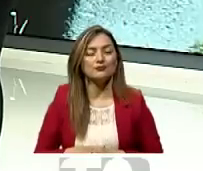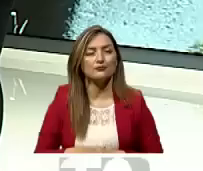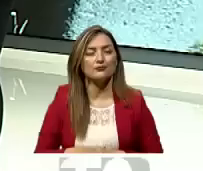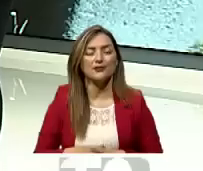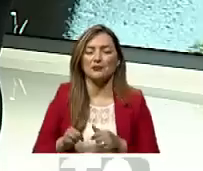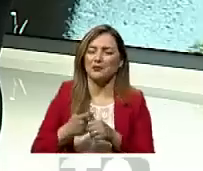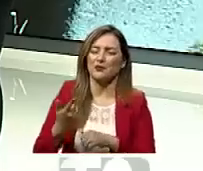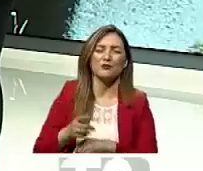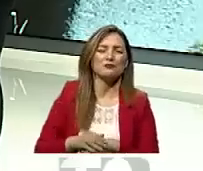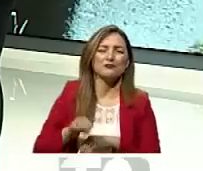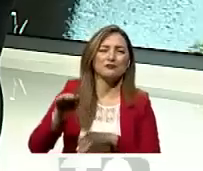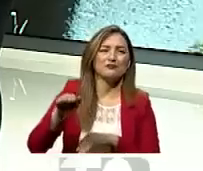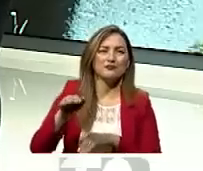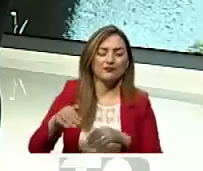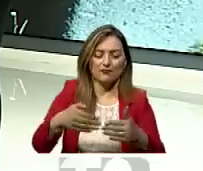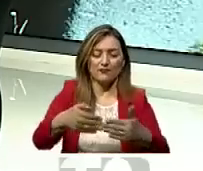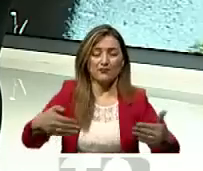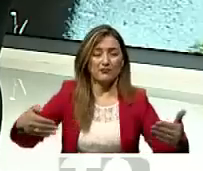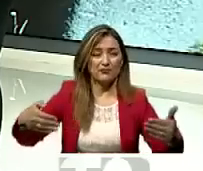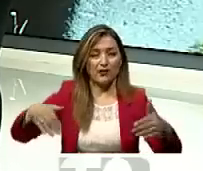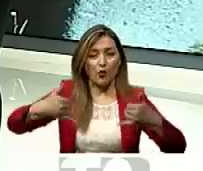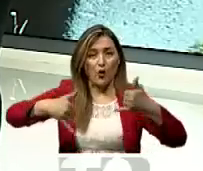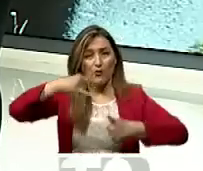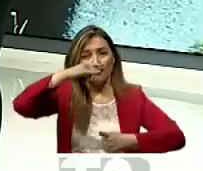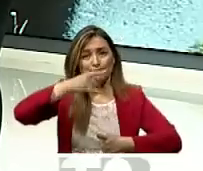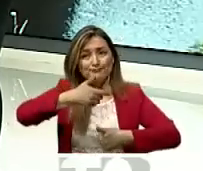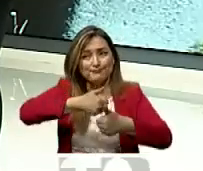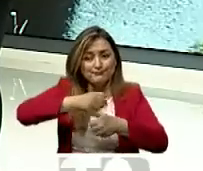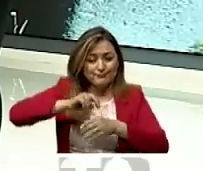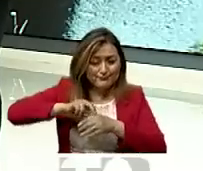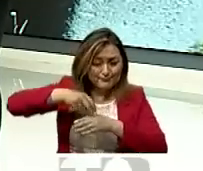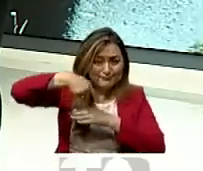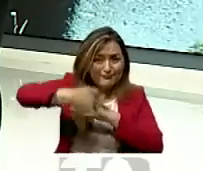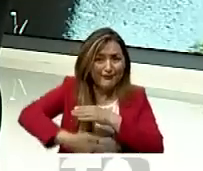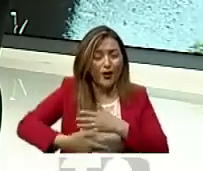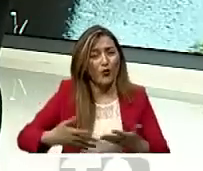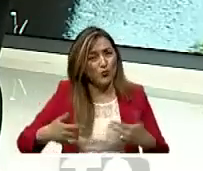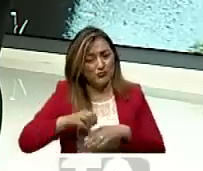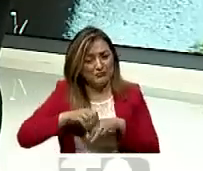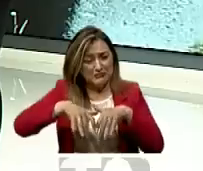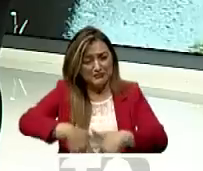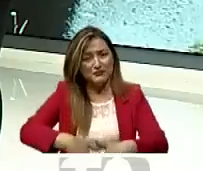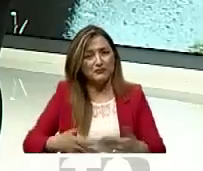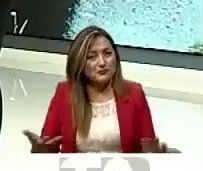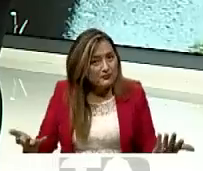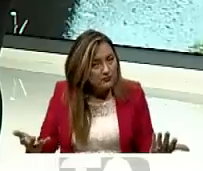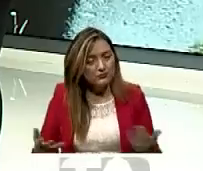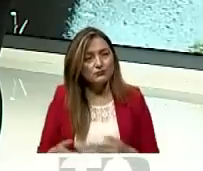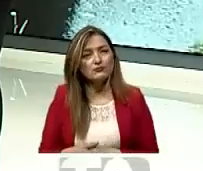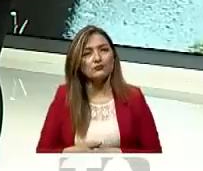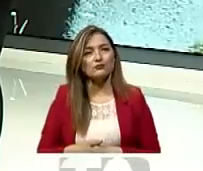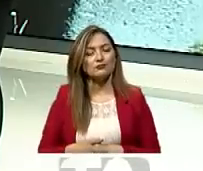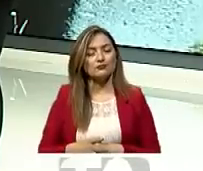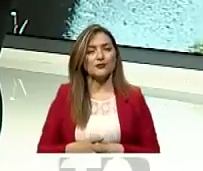primero, para que se pueda señalizar, ya veíamos que los juegos infantiles están al borde de la quebrada, esto podría ocasionar un accidente. Se